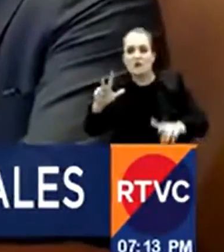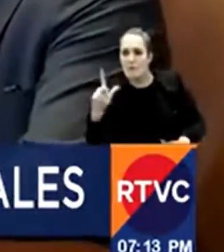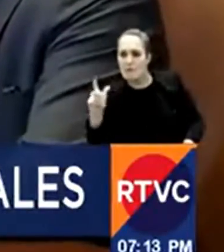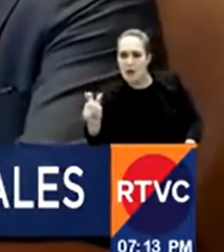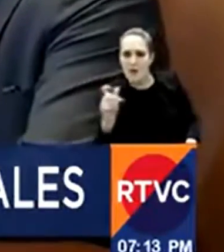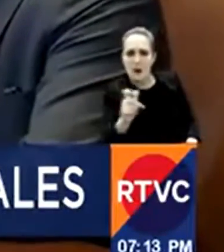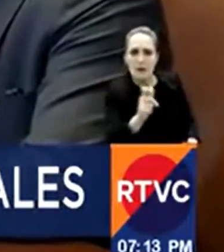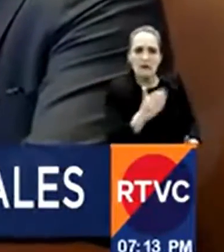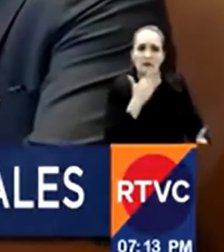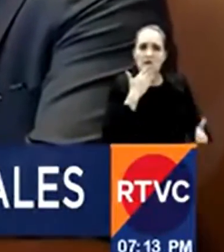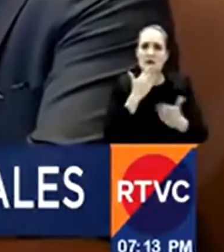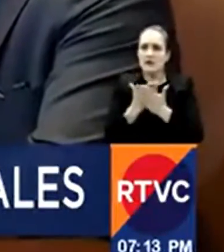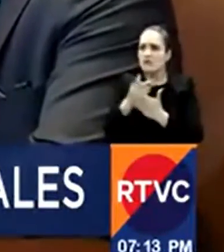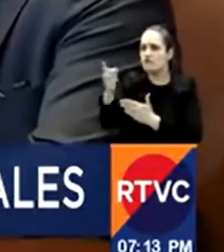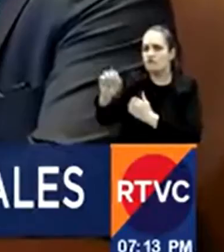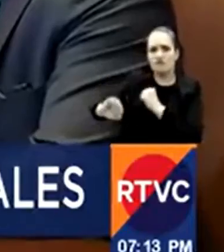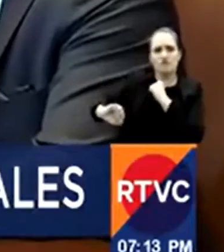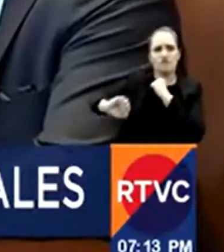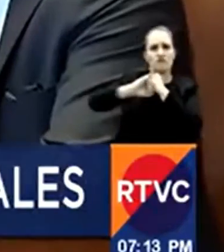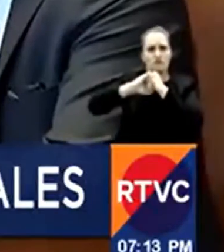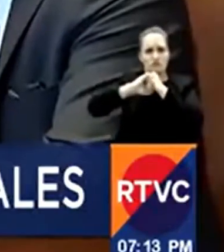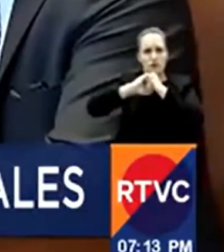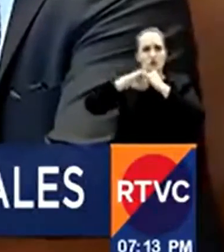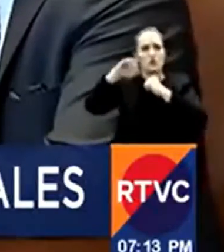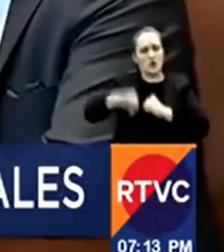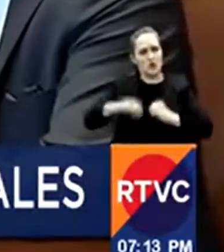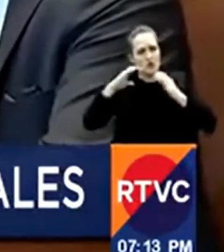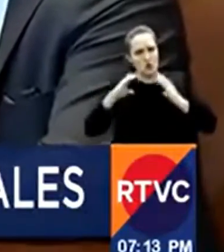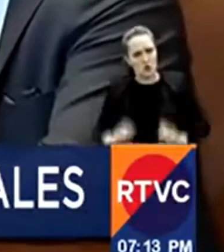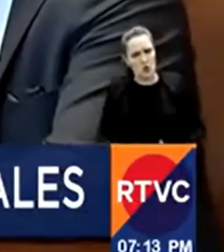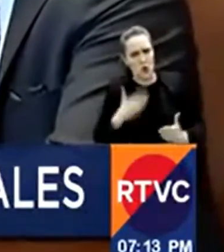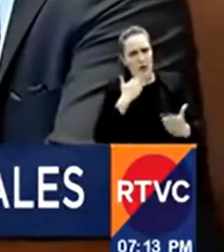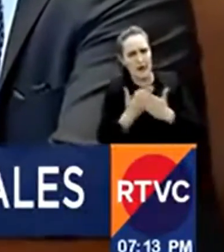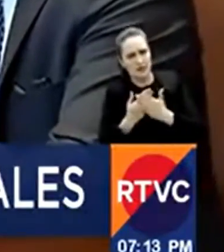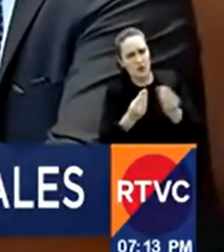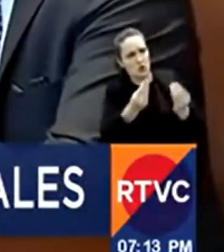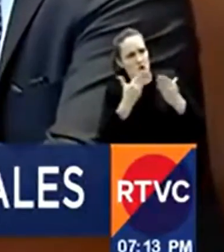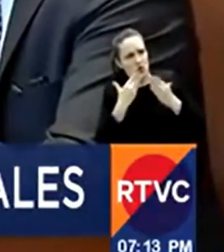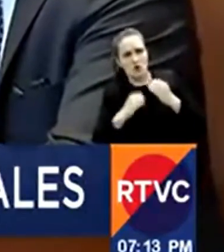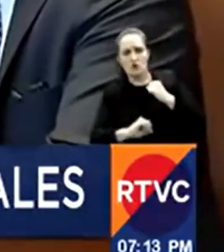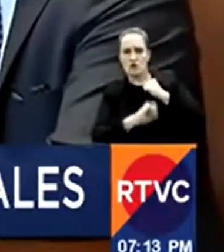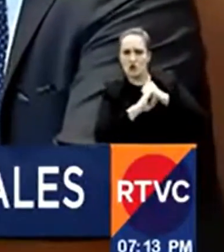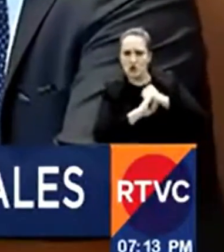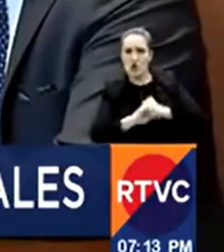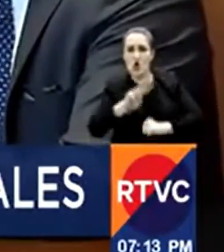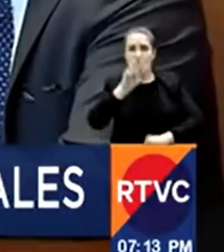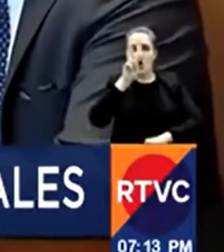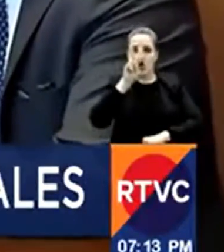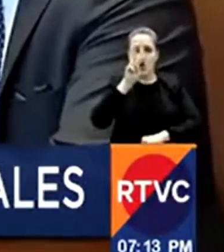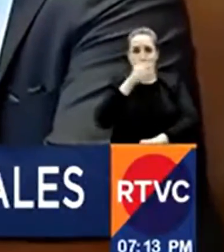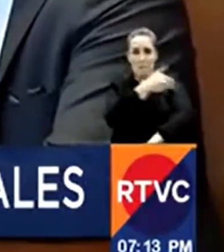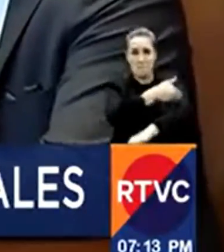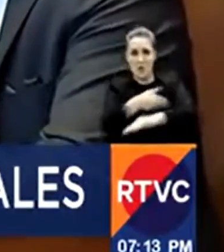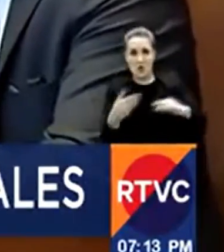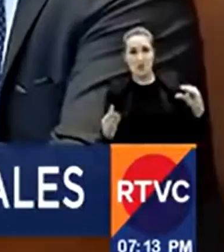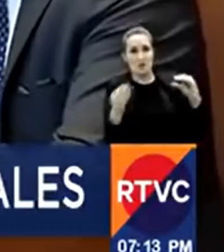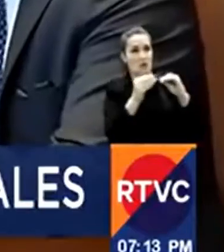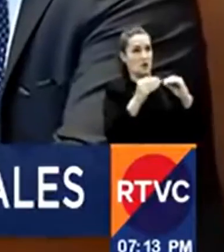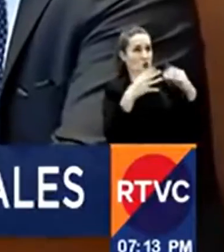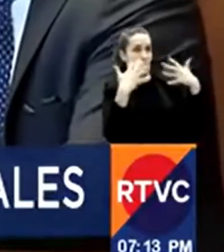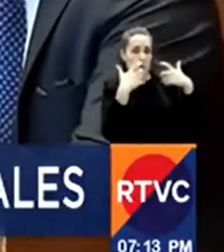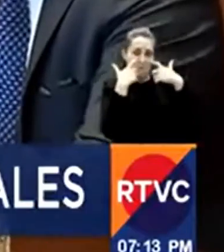salvar la vida de miles de ciudadanos y esta donación de 2 millones de dosis adicionales